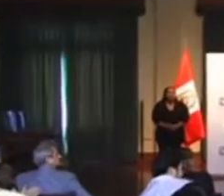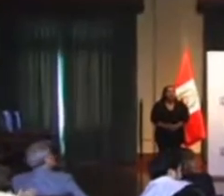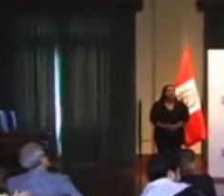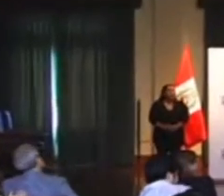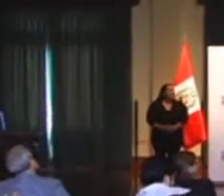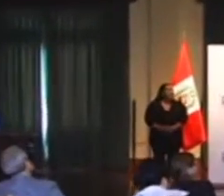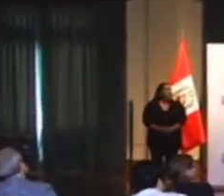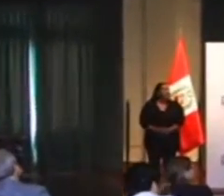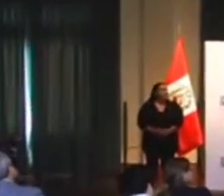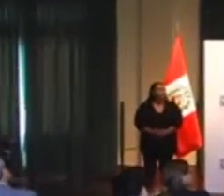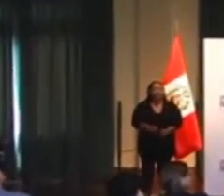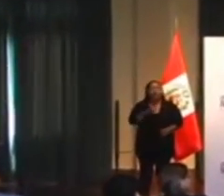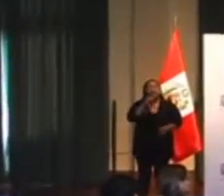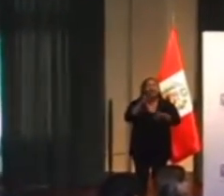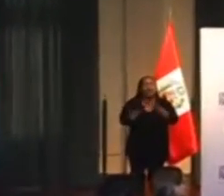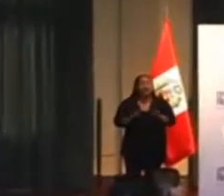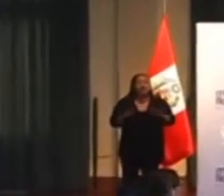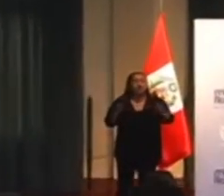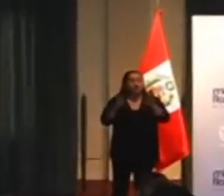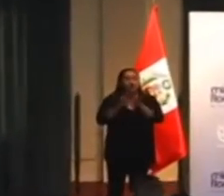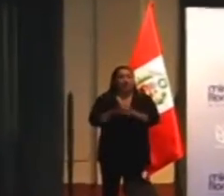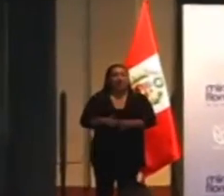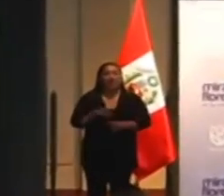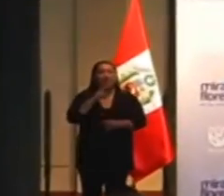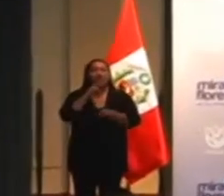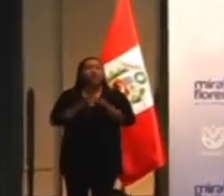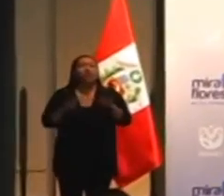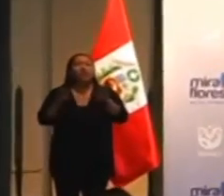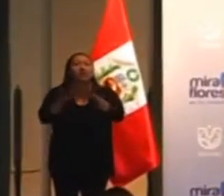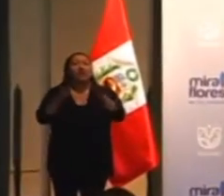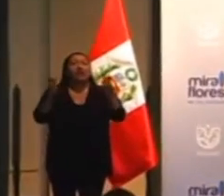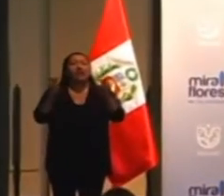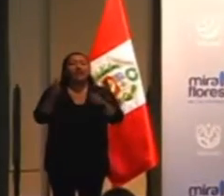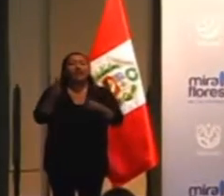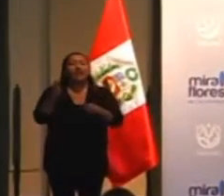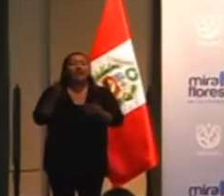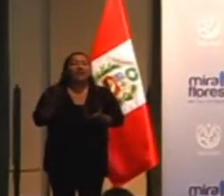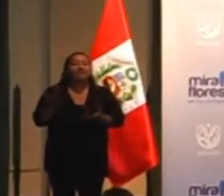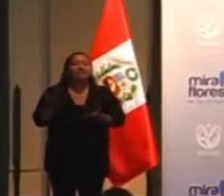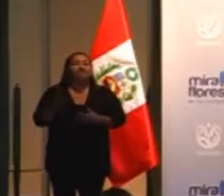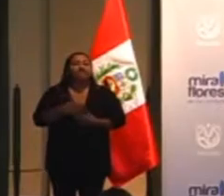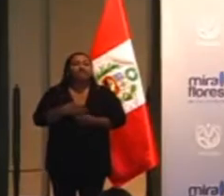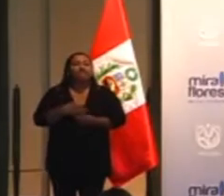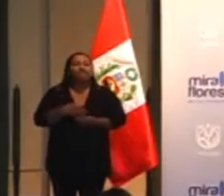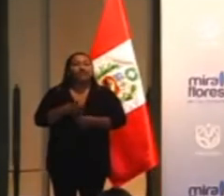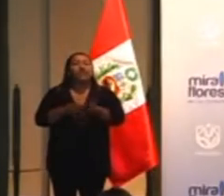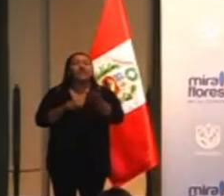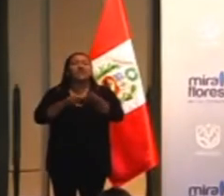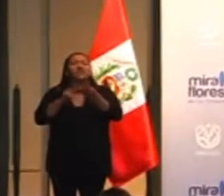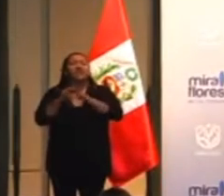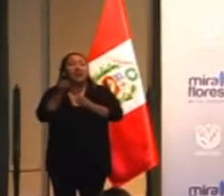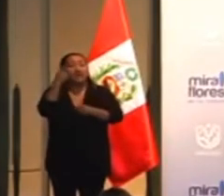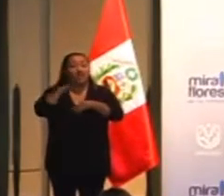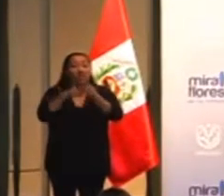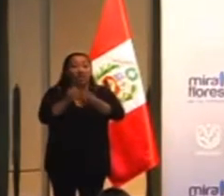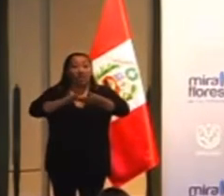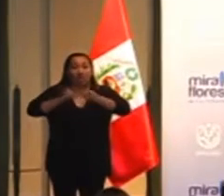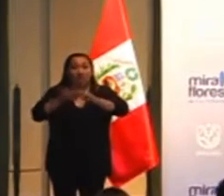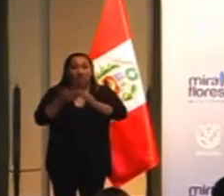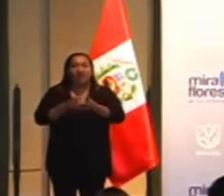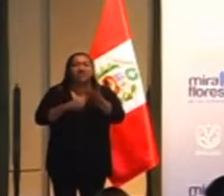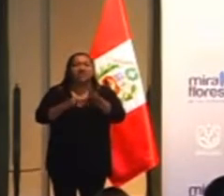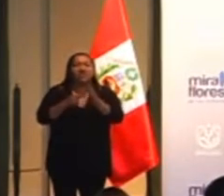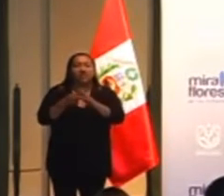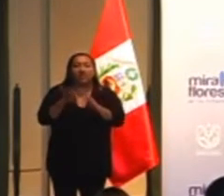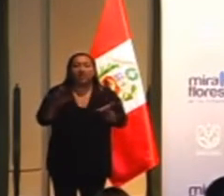Fíjense, es importante el tema de sentir a la comunidad y el tener una